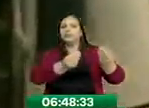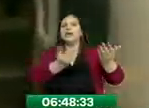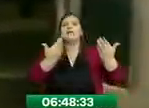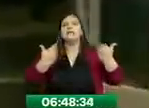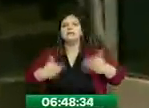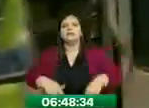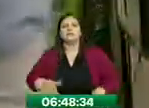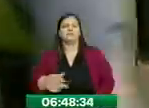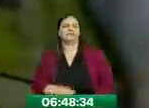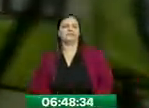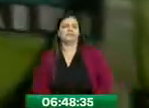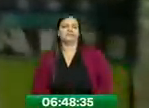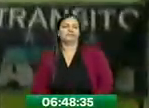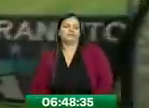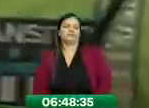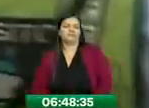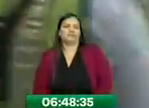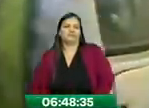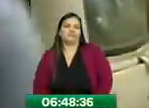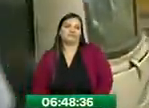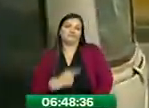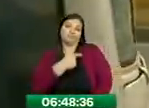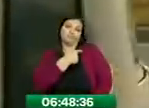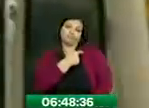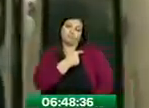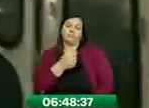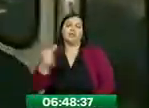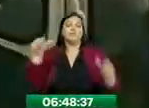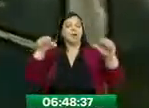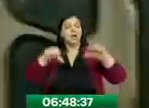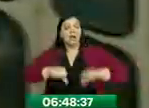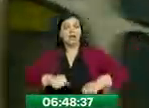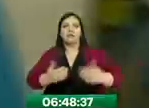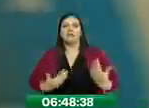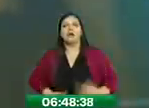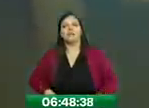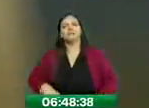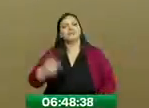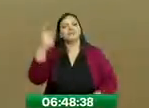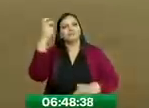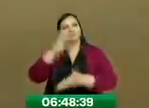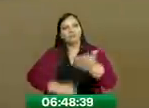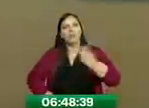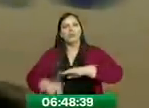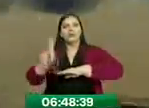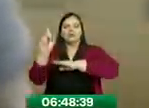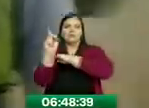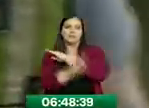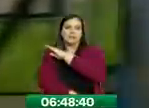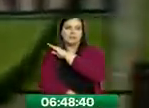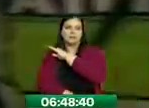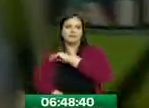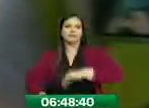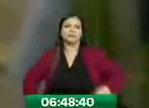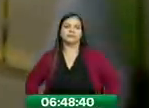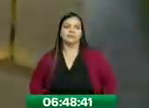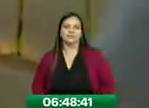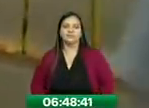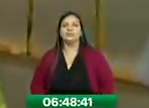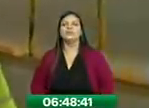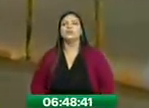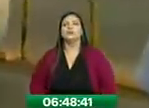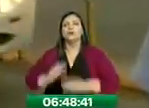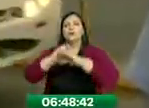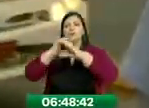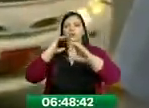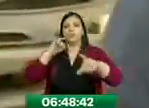¿Qué tiempo van a estar retenidos? Simplemente no cumplir con las disposiciones que se han establecido. Es decir, son sanciones estrictamente administrativas. El carro va a ser llevado hasta